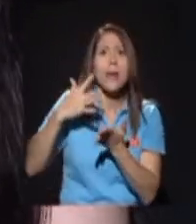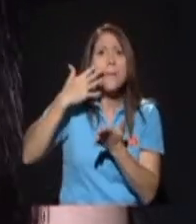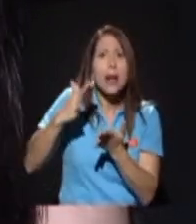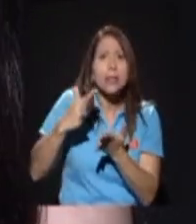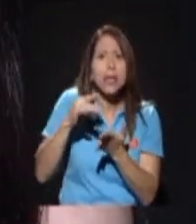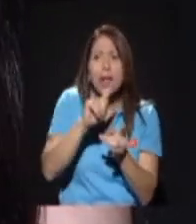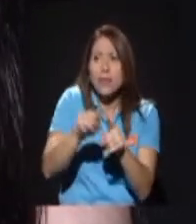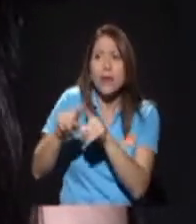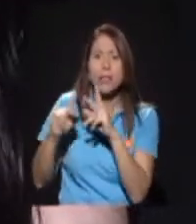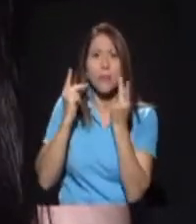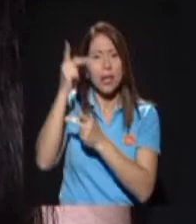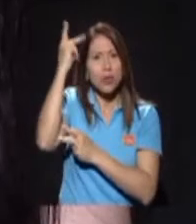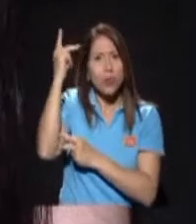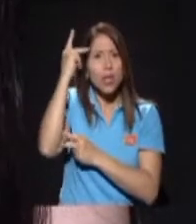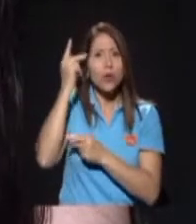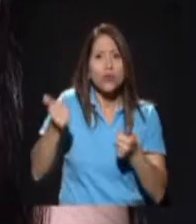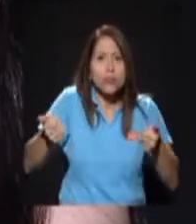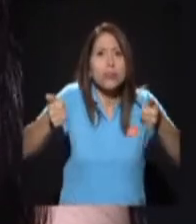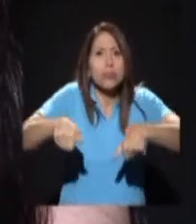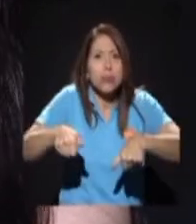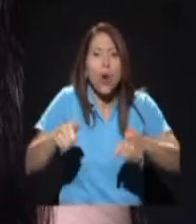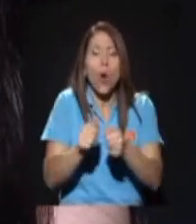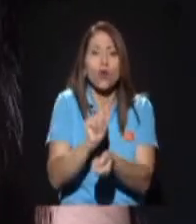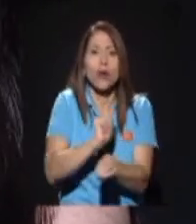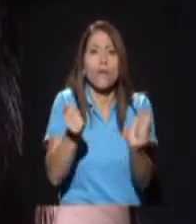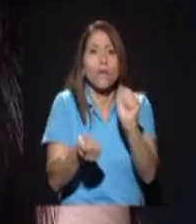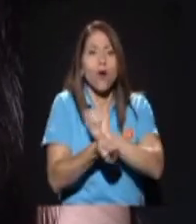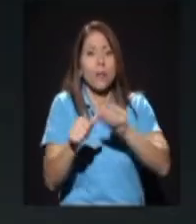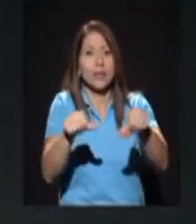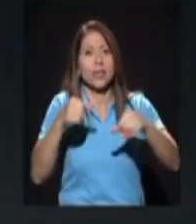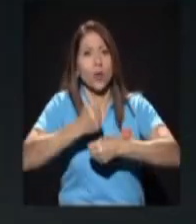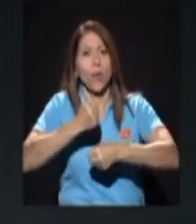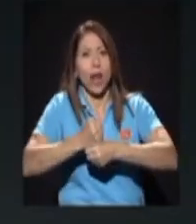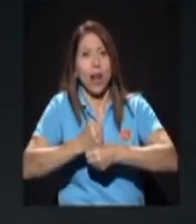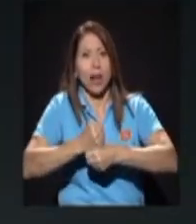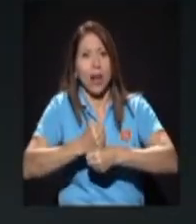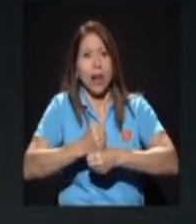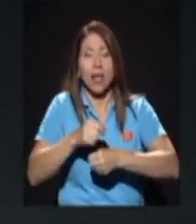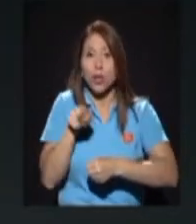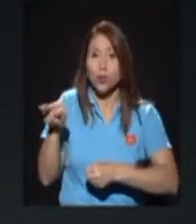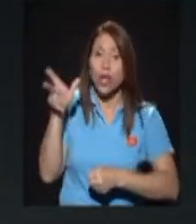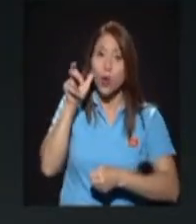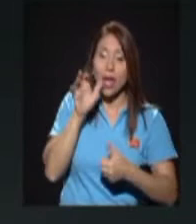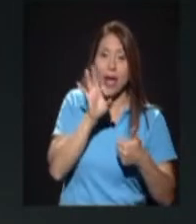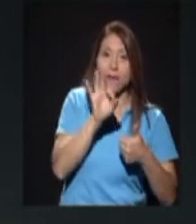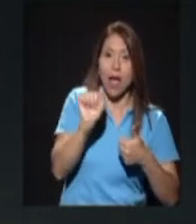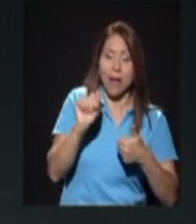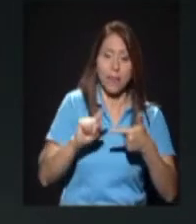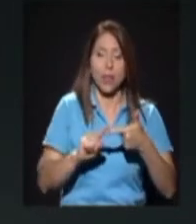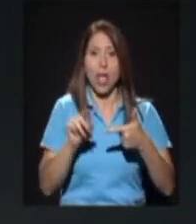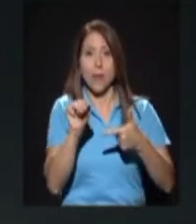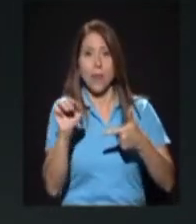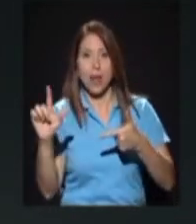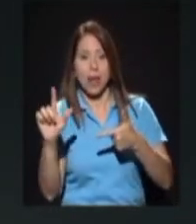con respecto a reformas en el sector laboral, ¿verdad? y usted oía al del Frente Amplio y al del